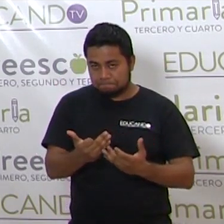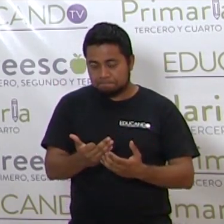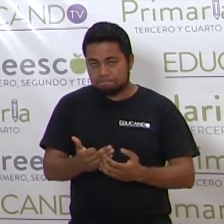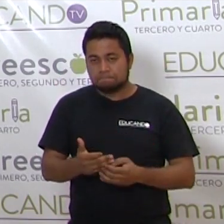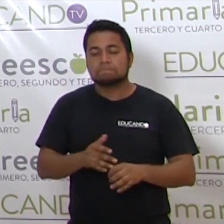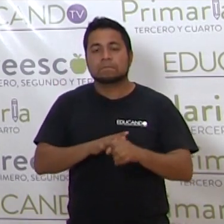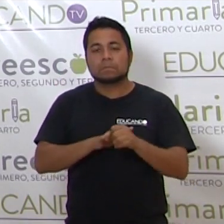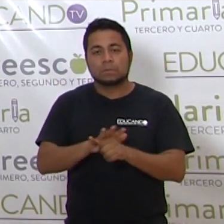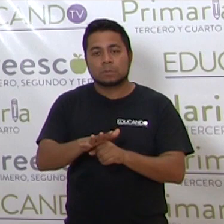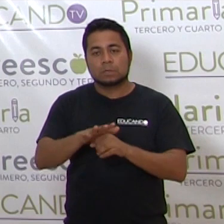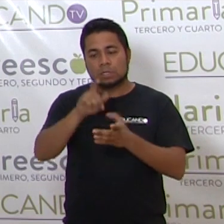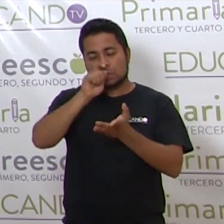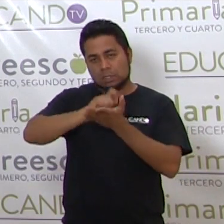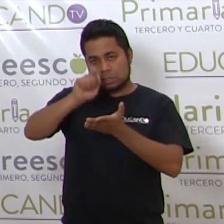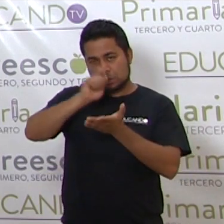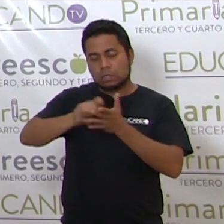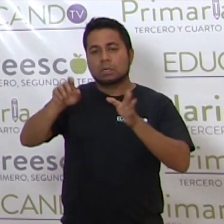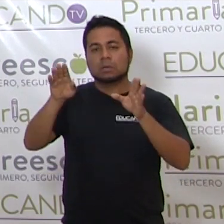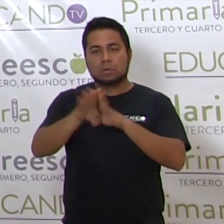la ortografía